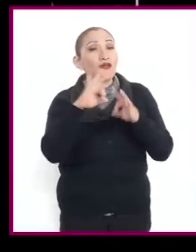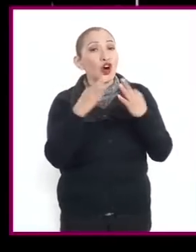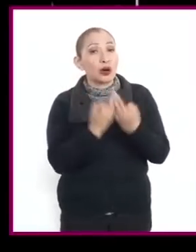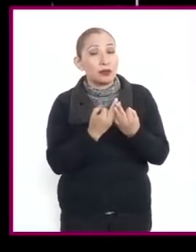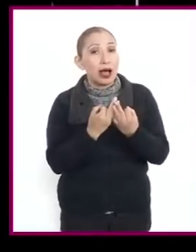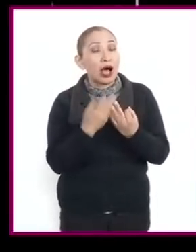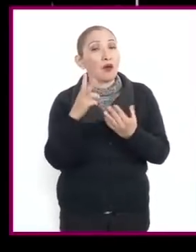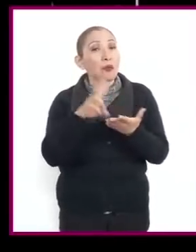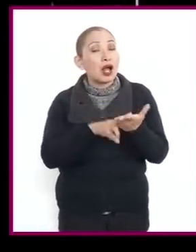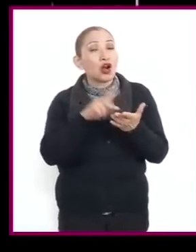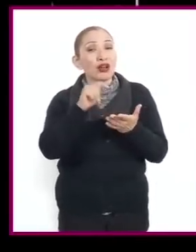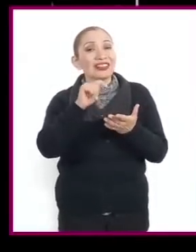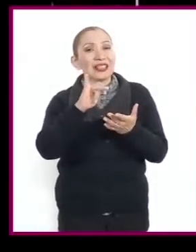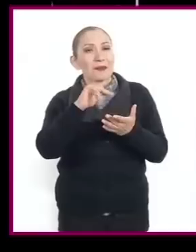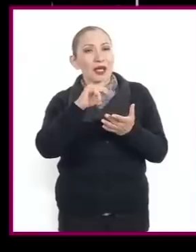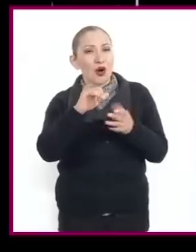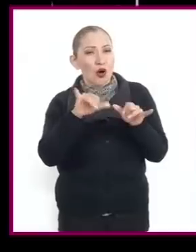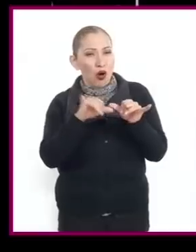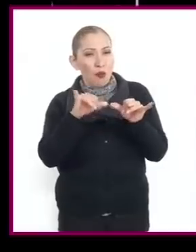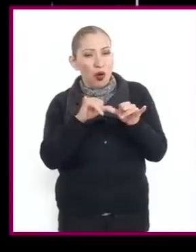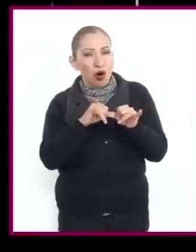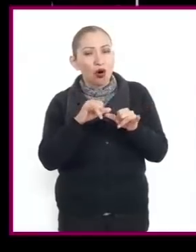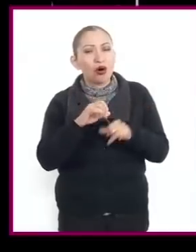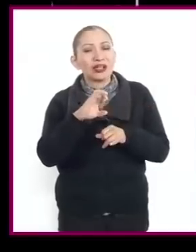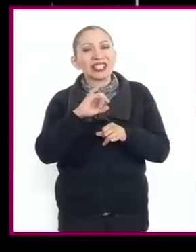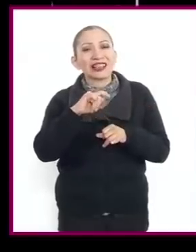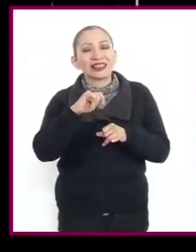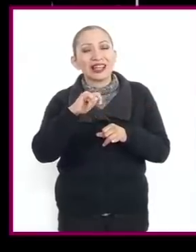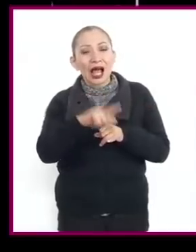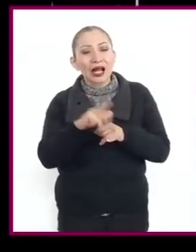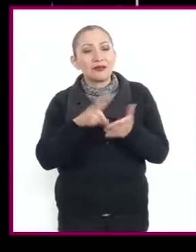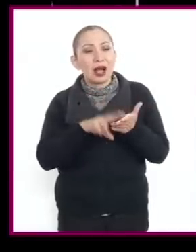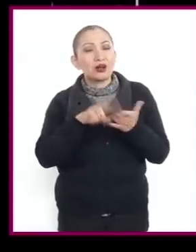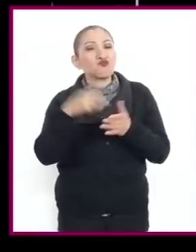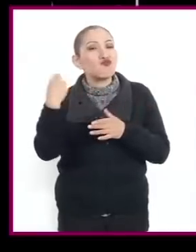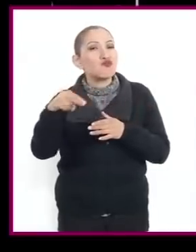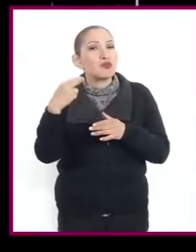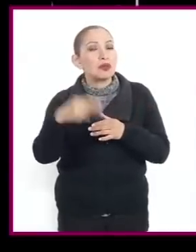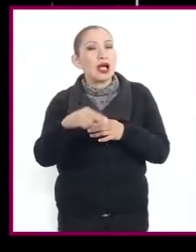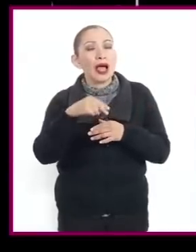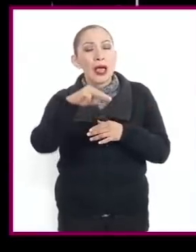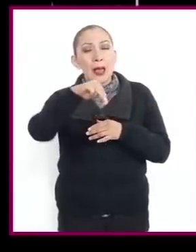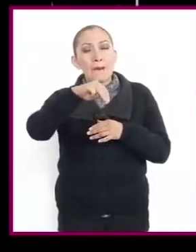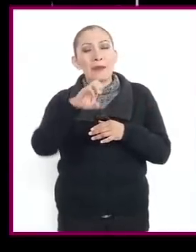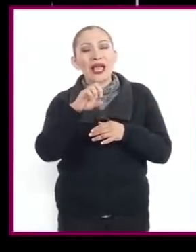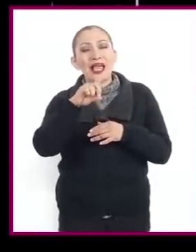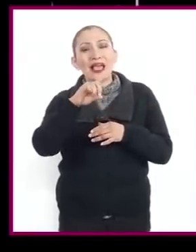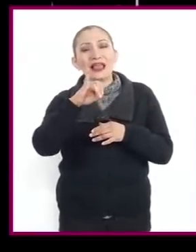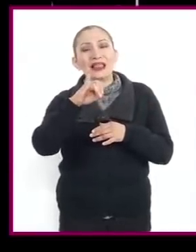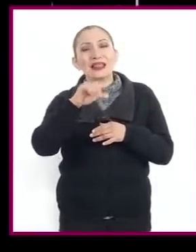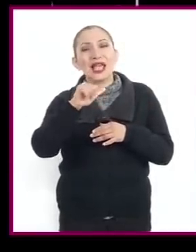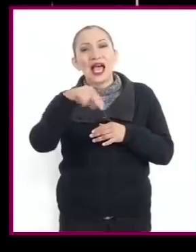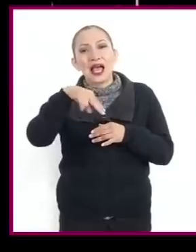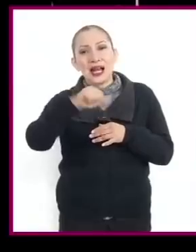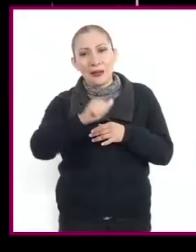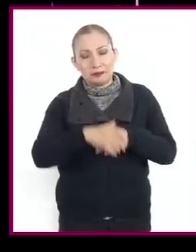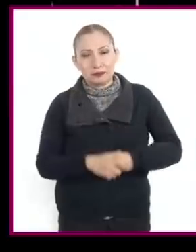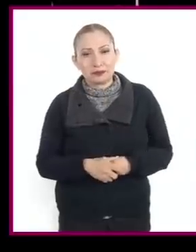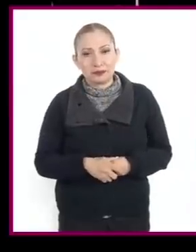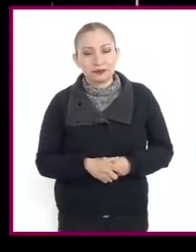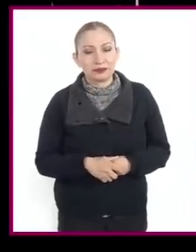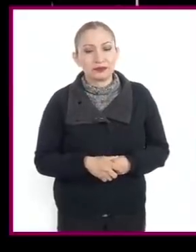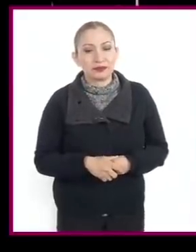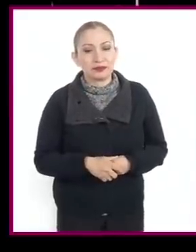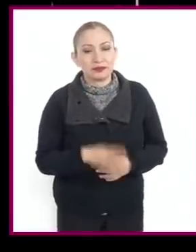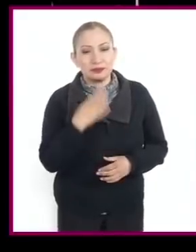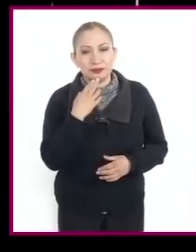de establecer un valor típico de medida de tendencia central es el valor denominado la mediana. Lo voy a escribir en otro color.